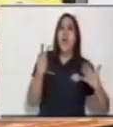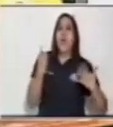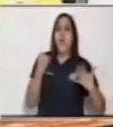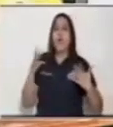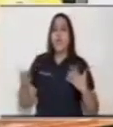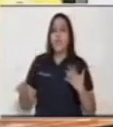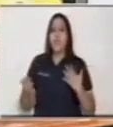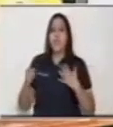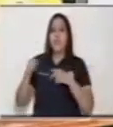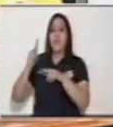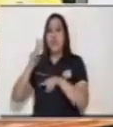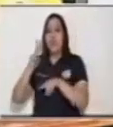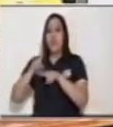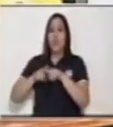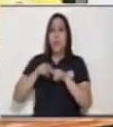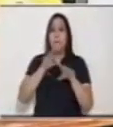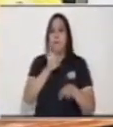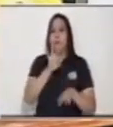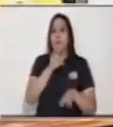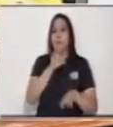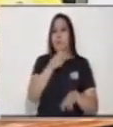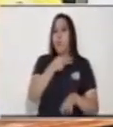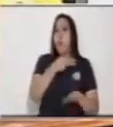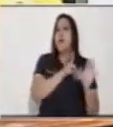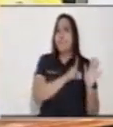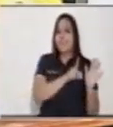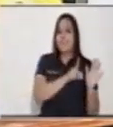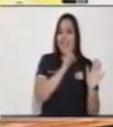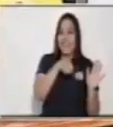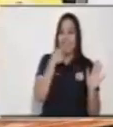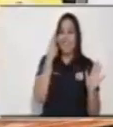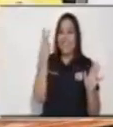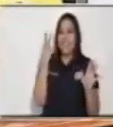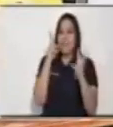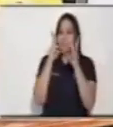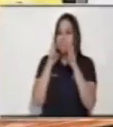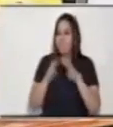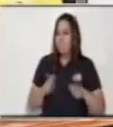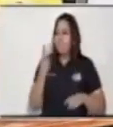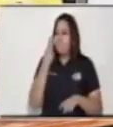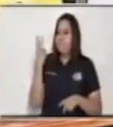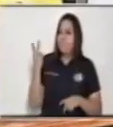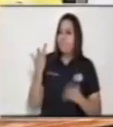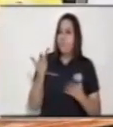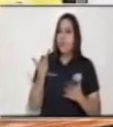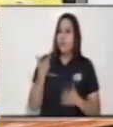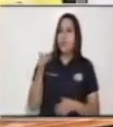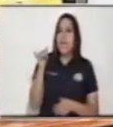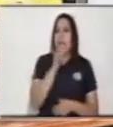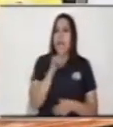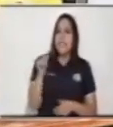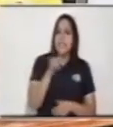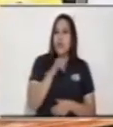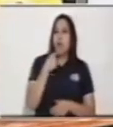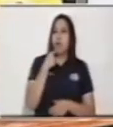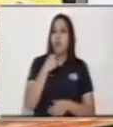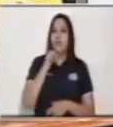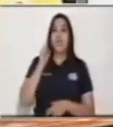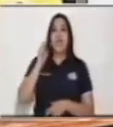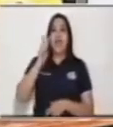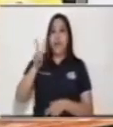que tengo 6. Vamos a investigar un poco más esto. Es lo mismo que si yo dijera